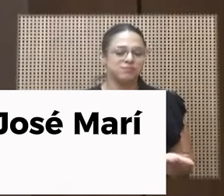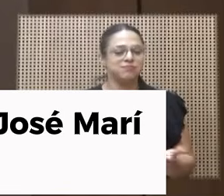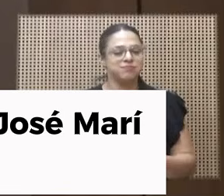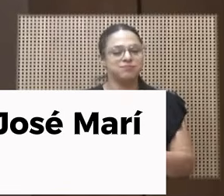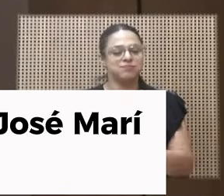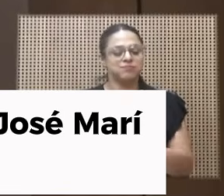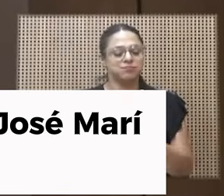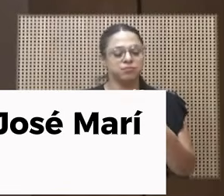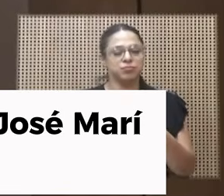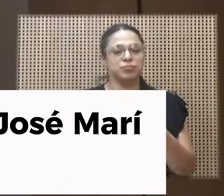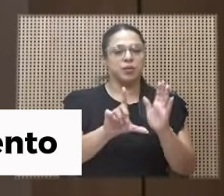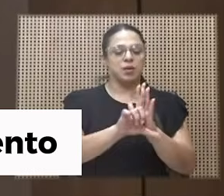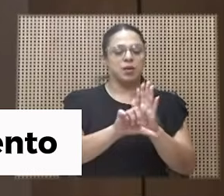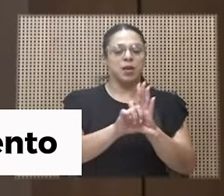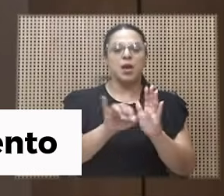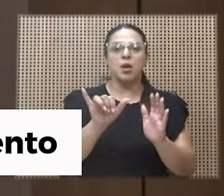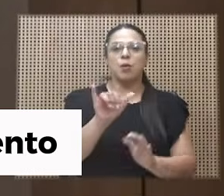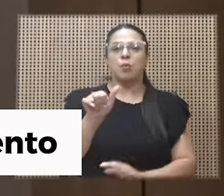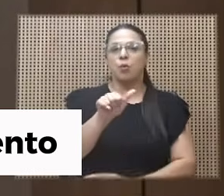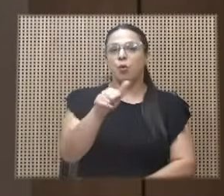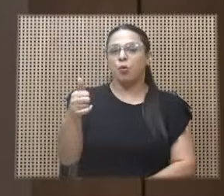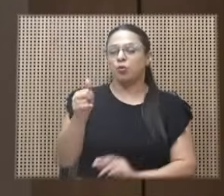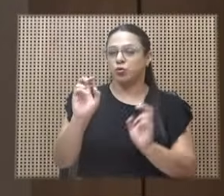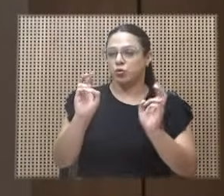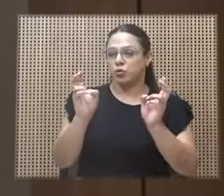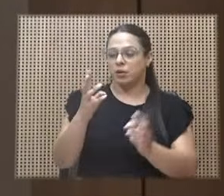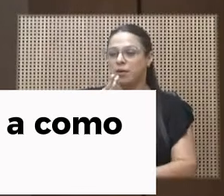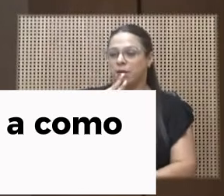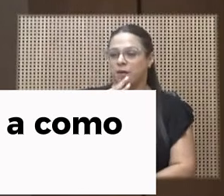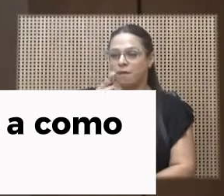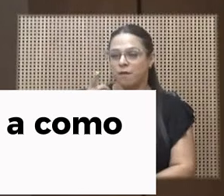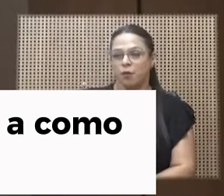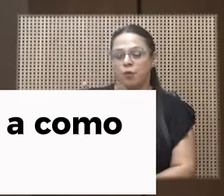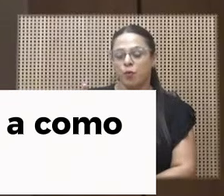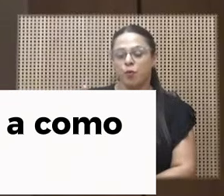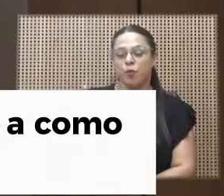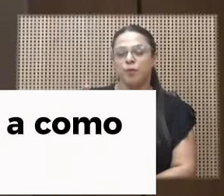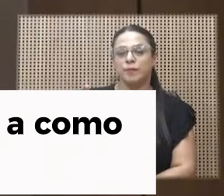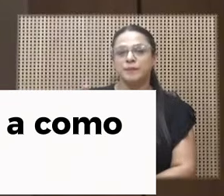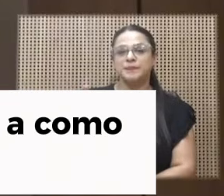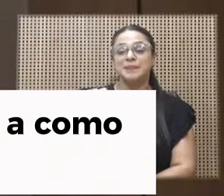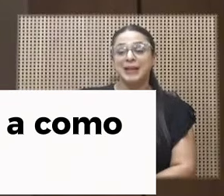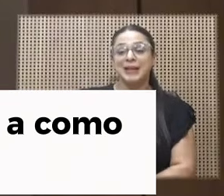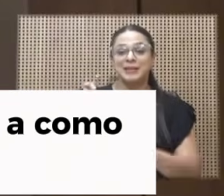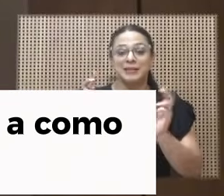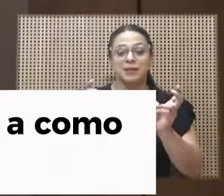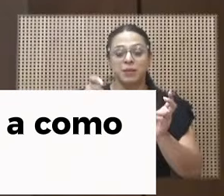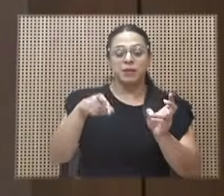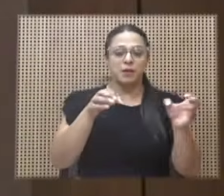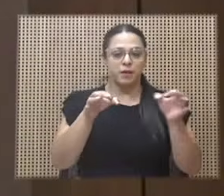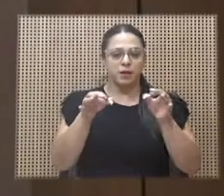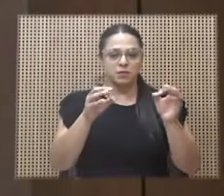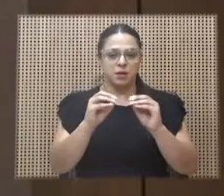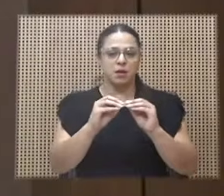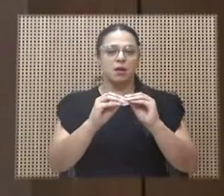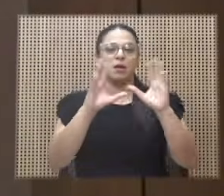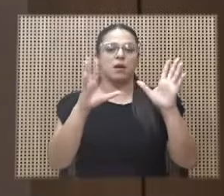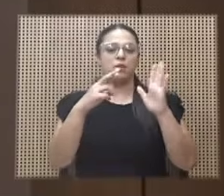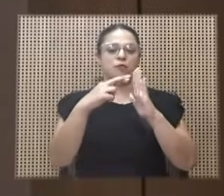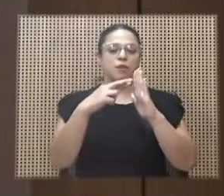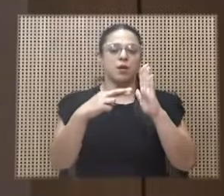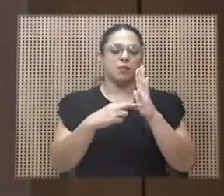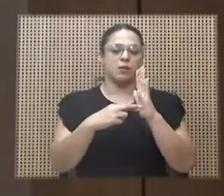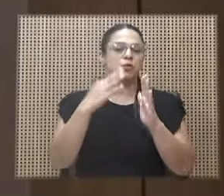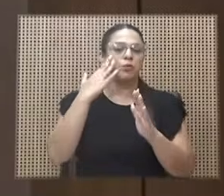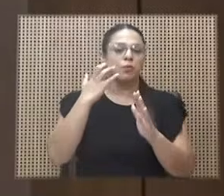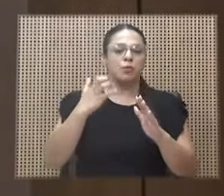que el otro tema que habló don José María, al que me voy a referir en un momento. Creo que este tema debe aclararse en el reglamento, porque a como está, no